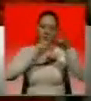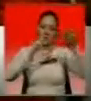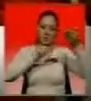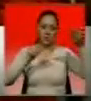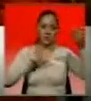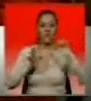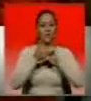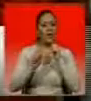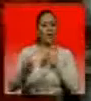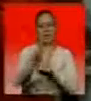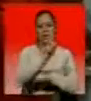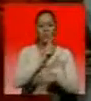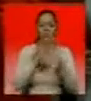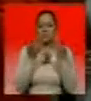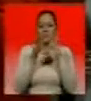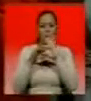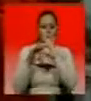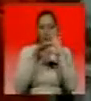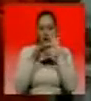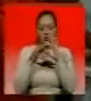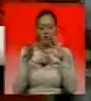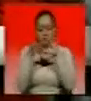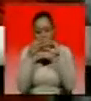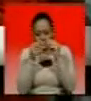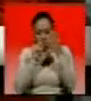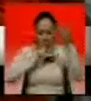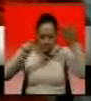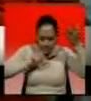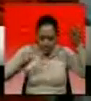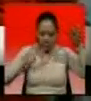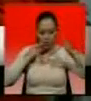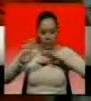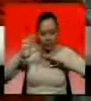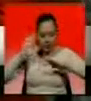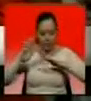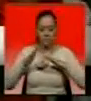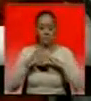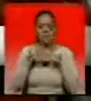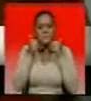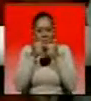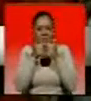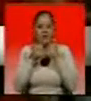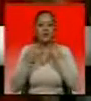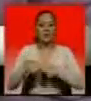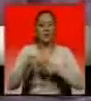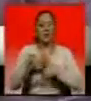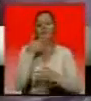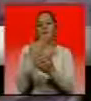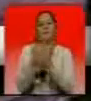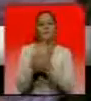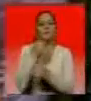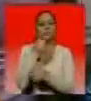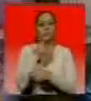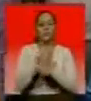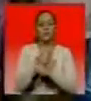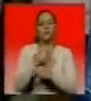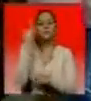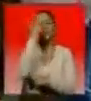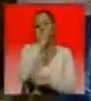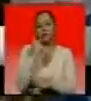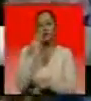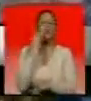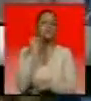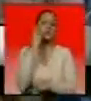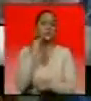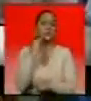uno colaboró a su forma, cada uno se comprometió. Y si hubo éxito en el taller fue gracias a ellos. Muy hermosa para mí porque